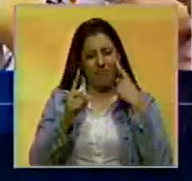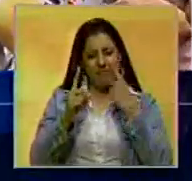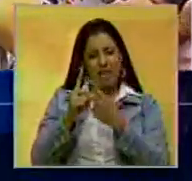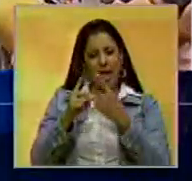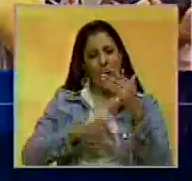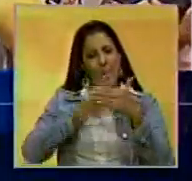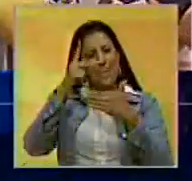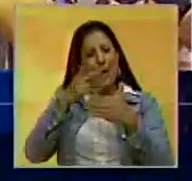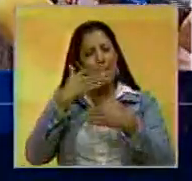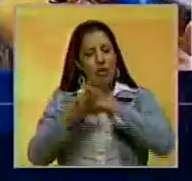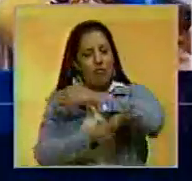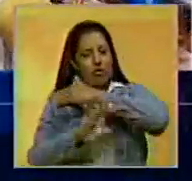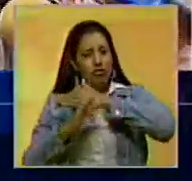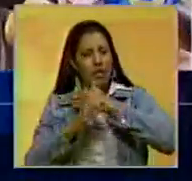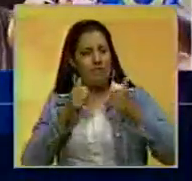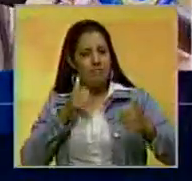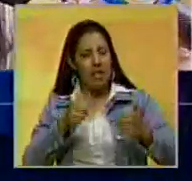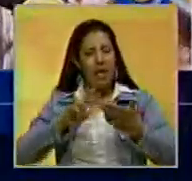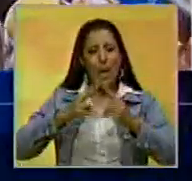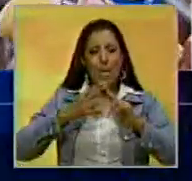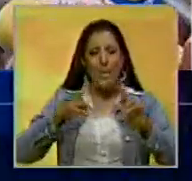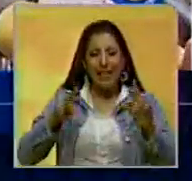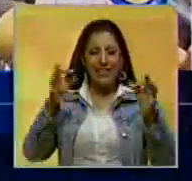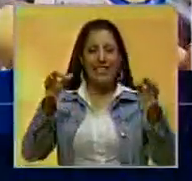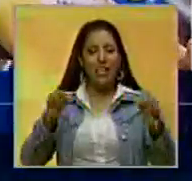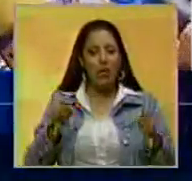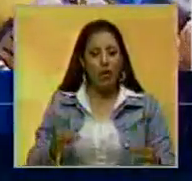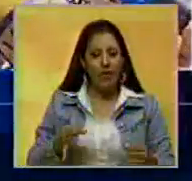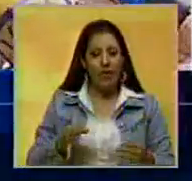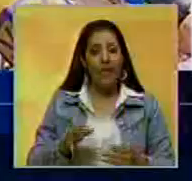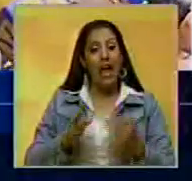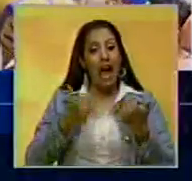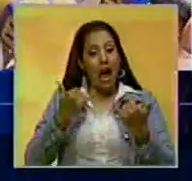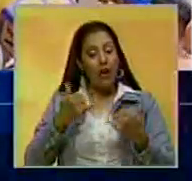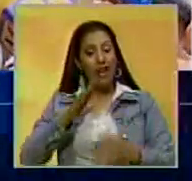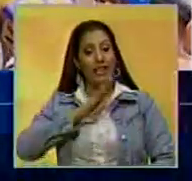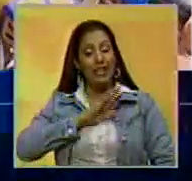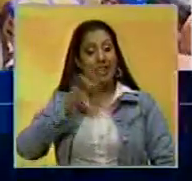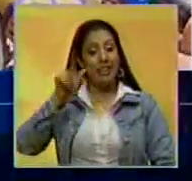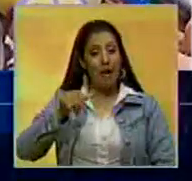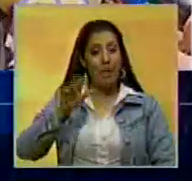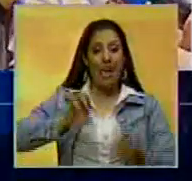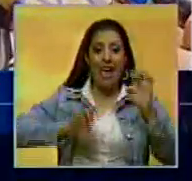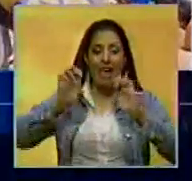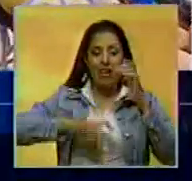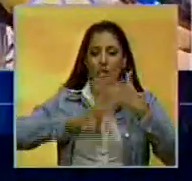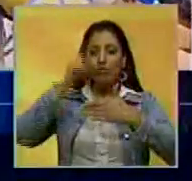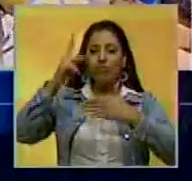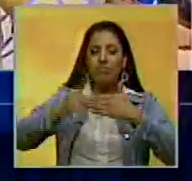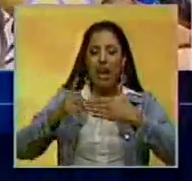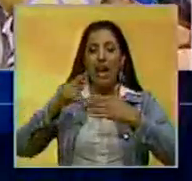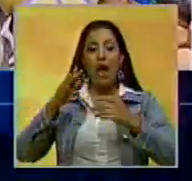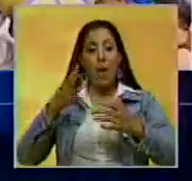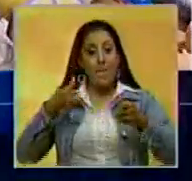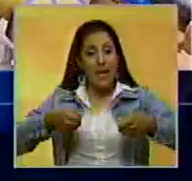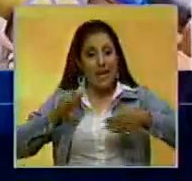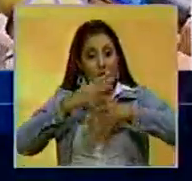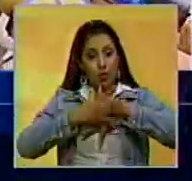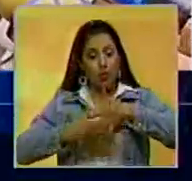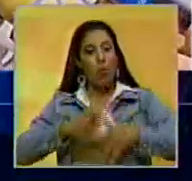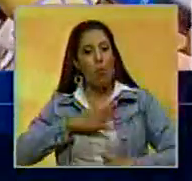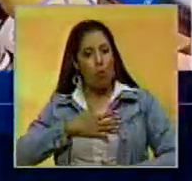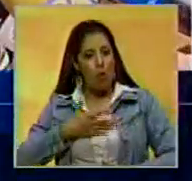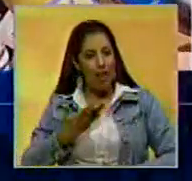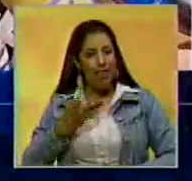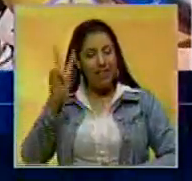planes para una frontera legal de paz de seguridad y en el marco también evaluamos planes que desde el mercosur podemos